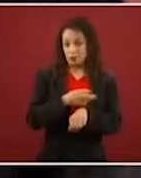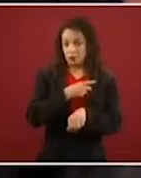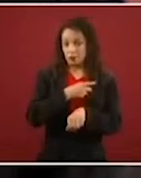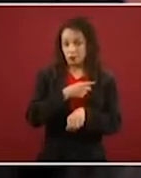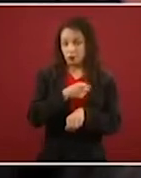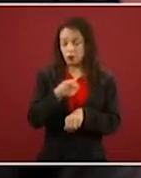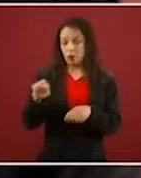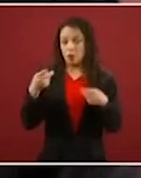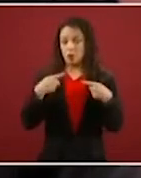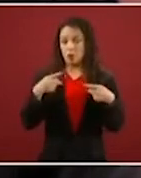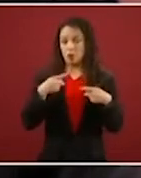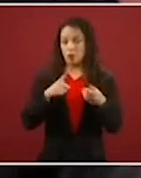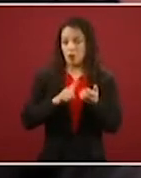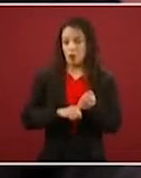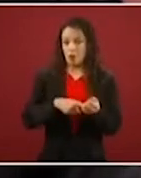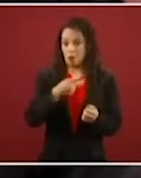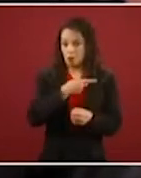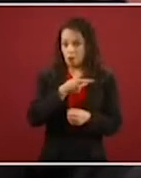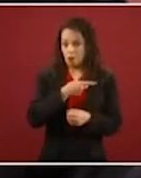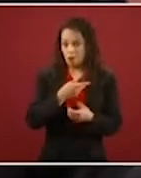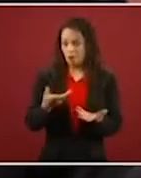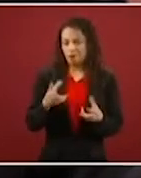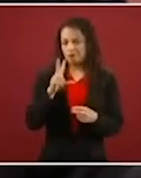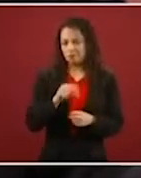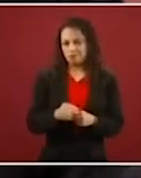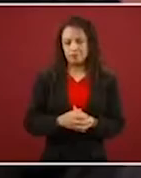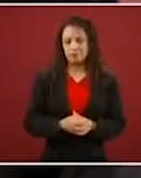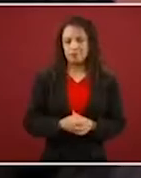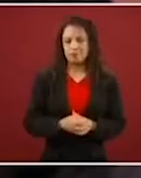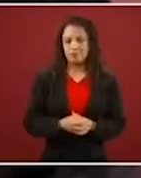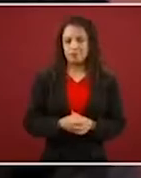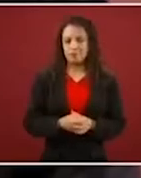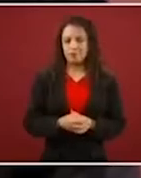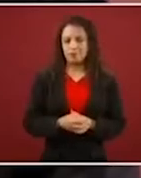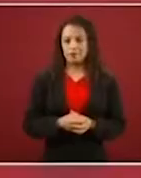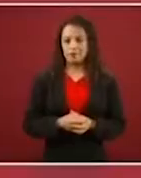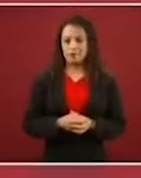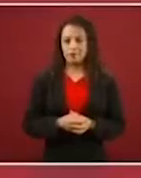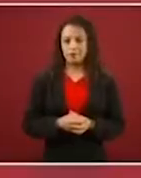comprar su inocencia,